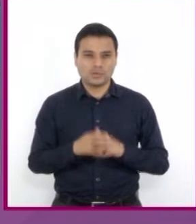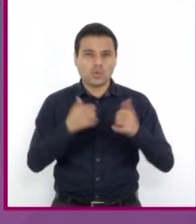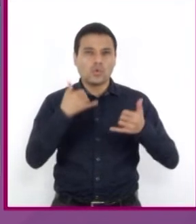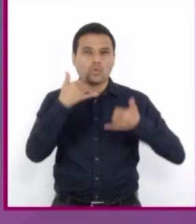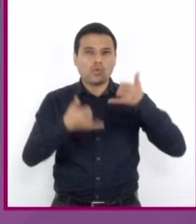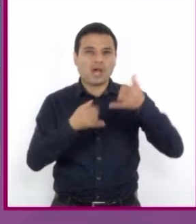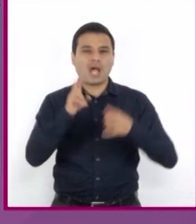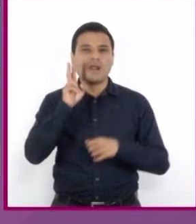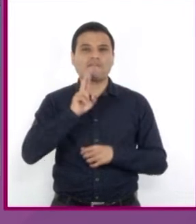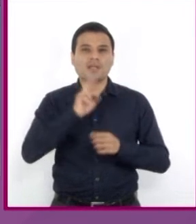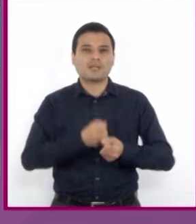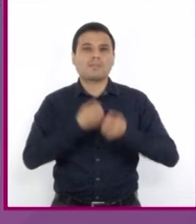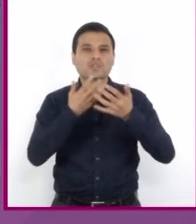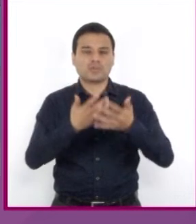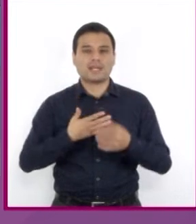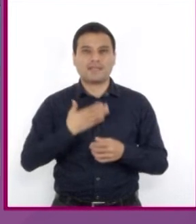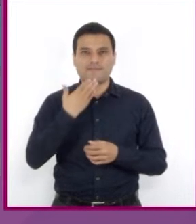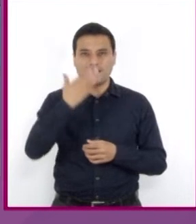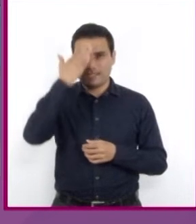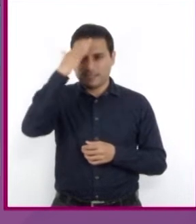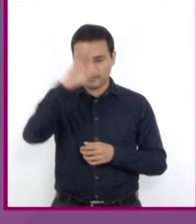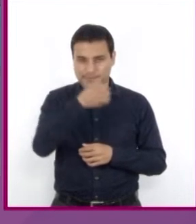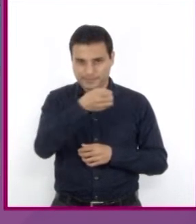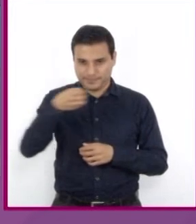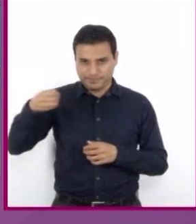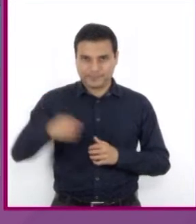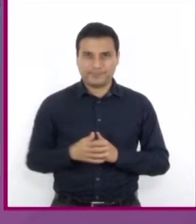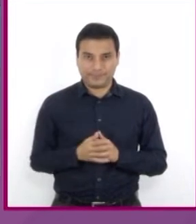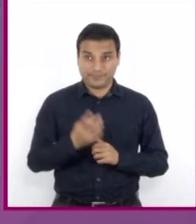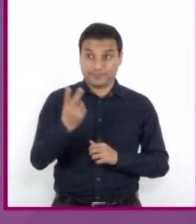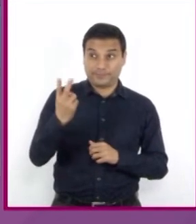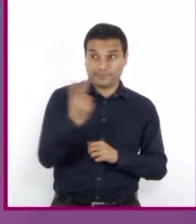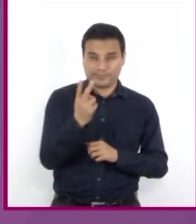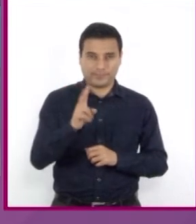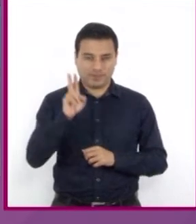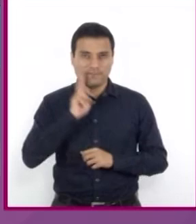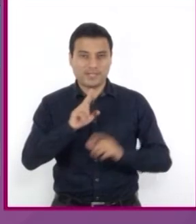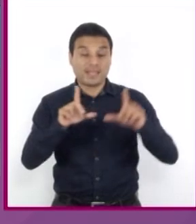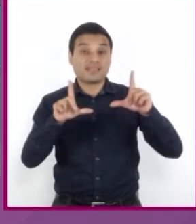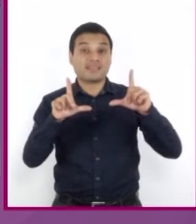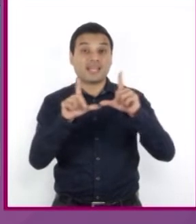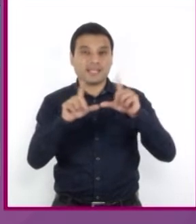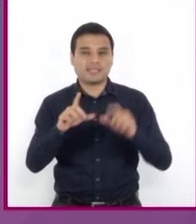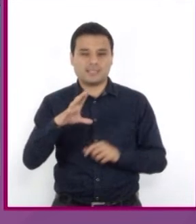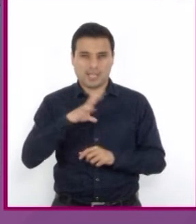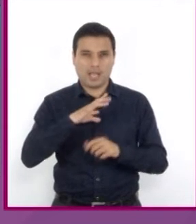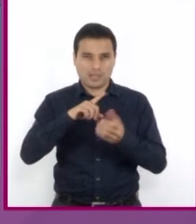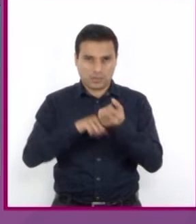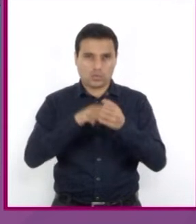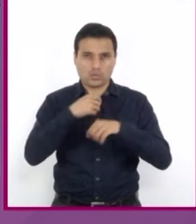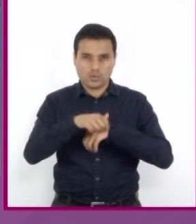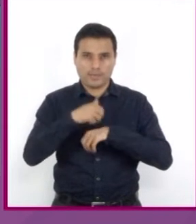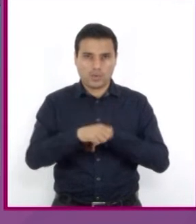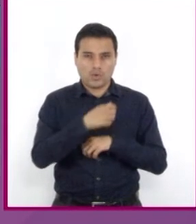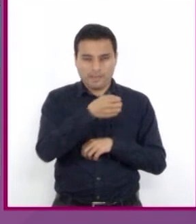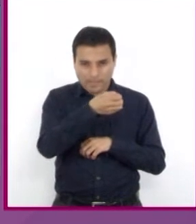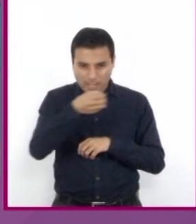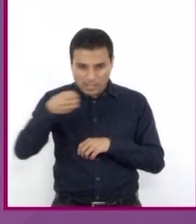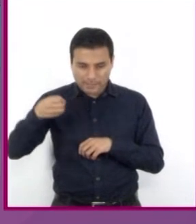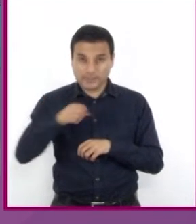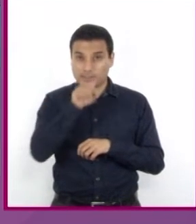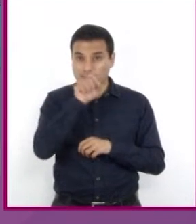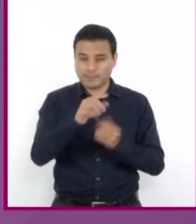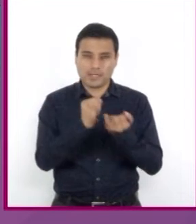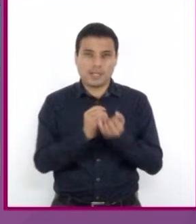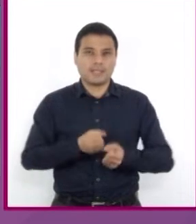que representan sucesiones. Por turnos, se muestran tarjetas con sucesiones numéricas y una expresión